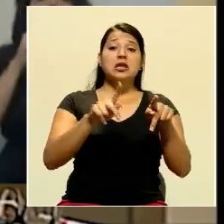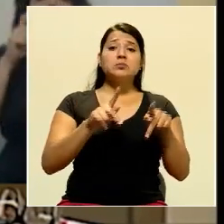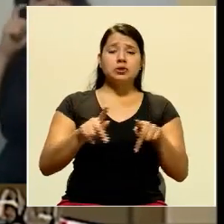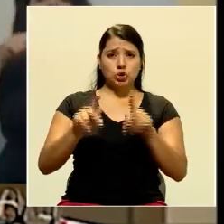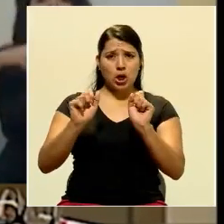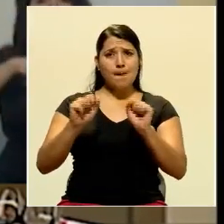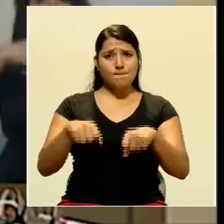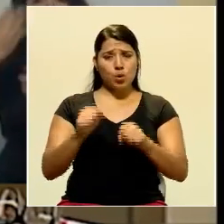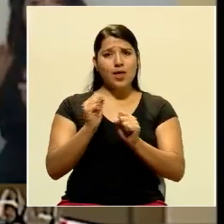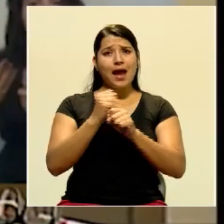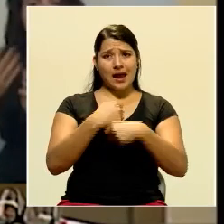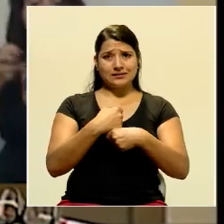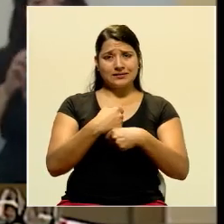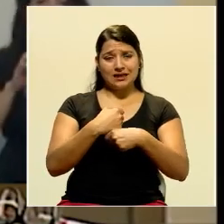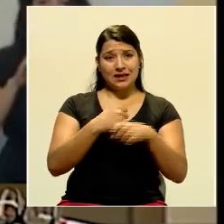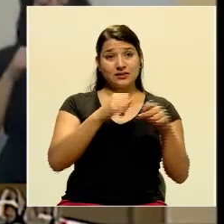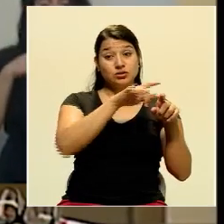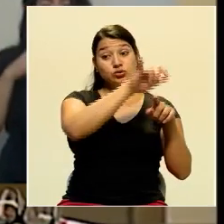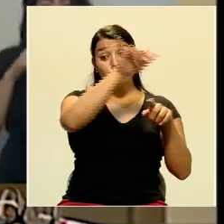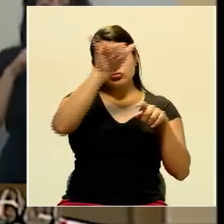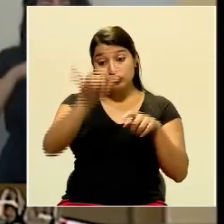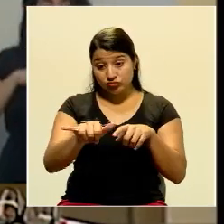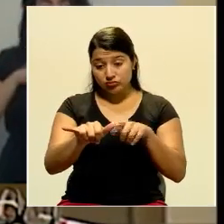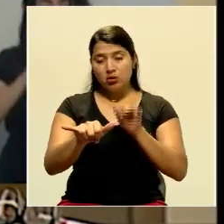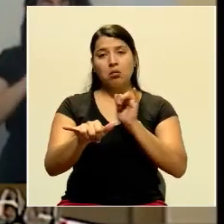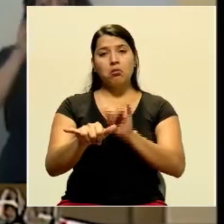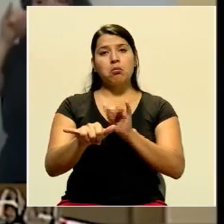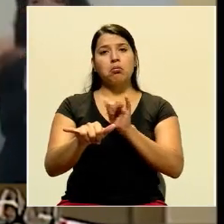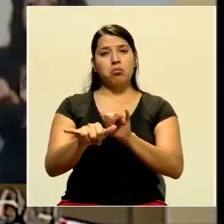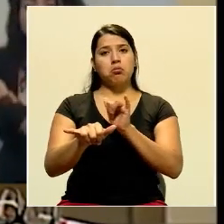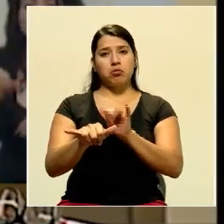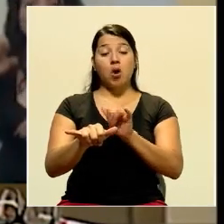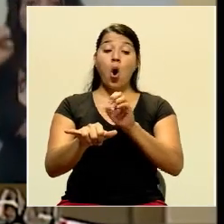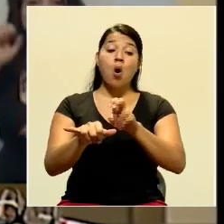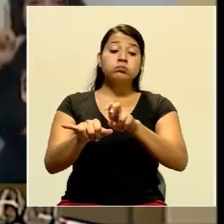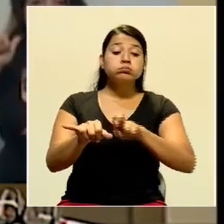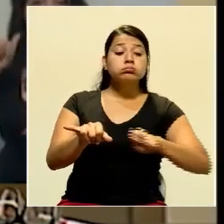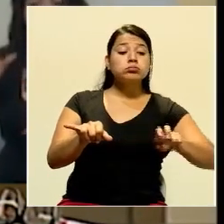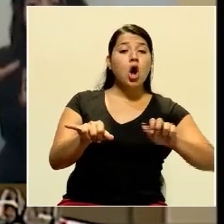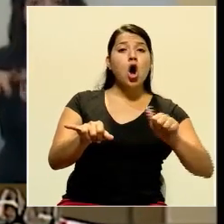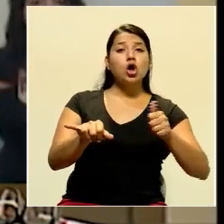haciendo tránsito, transbordo o escala.